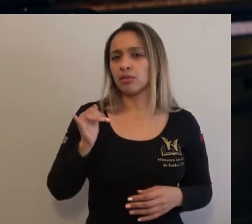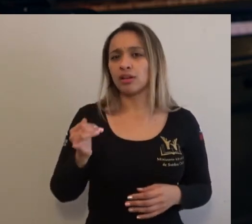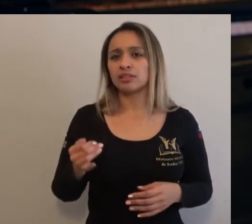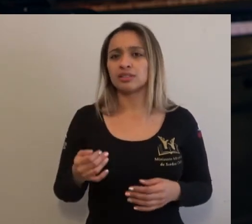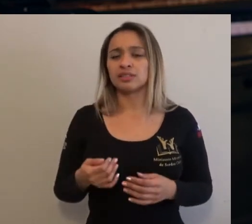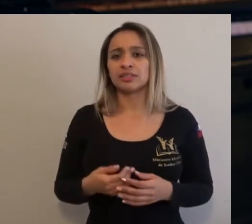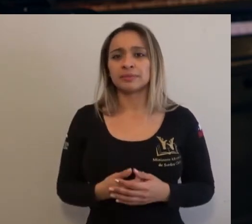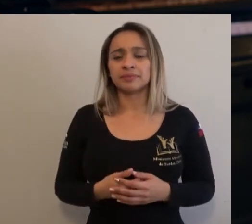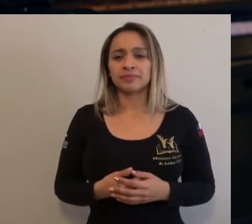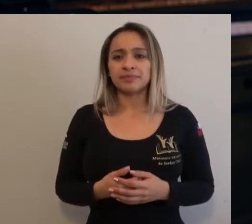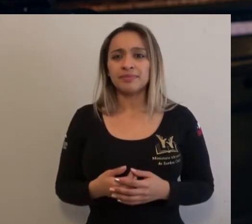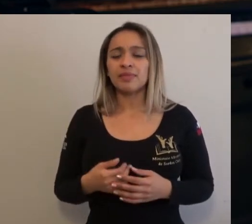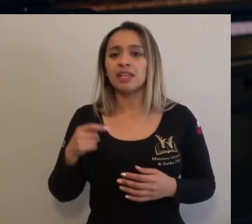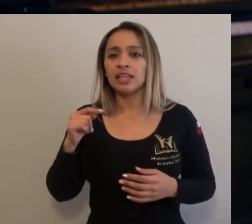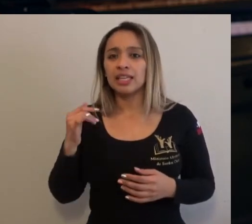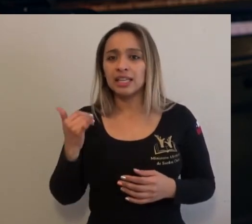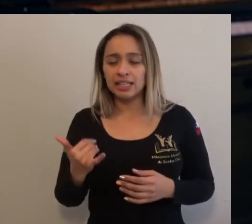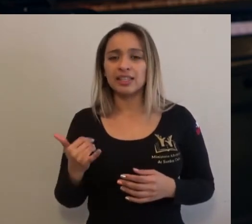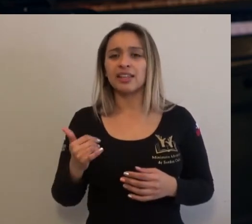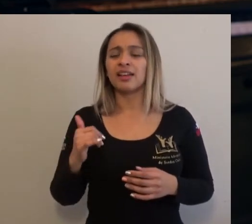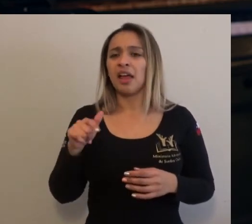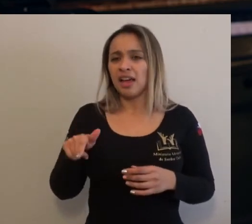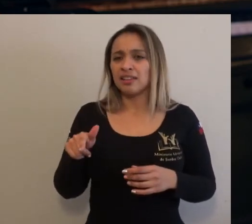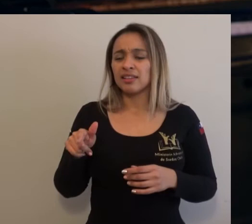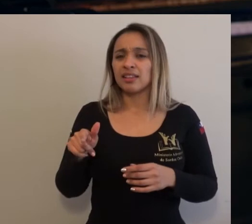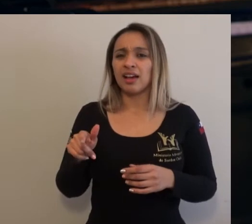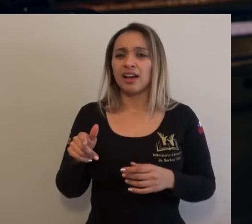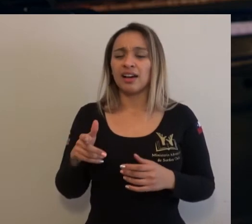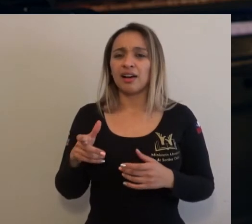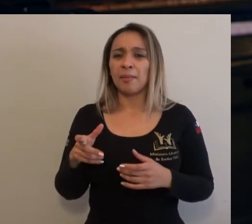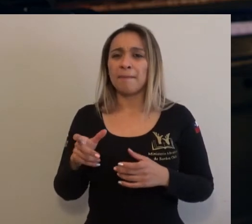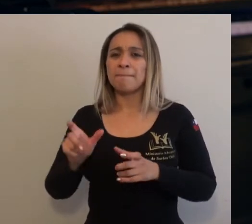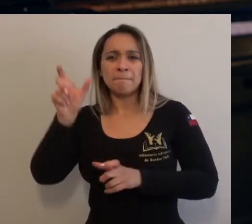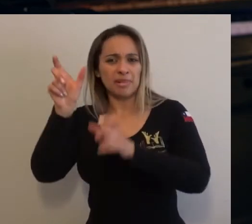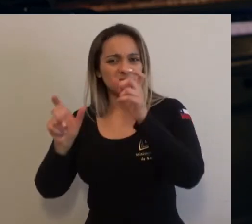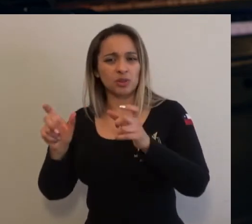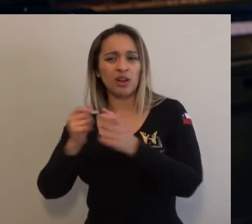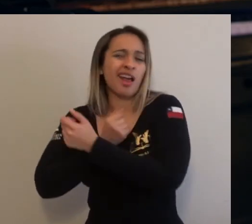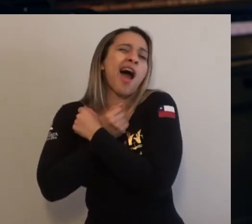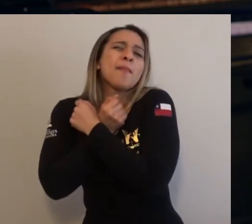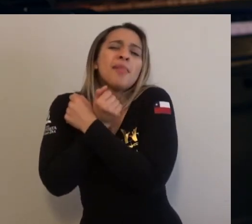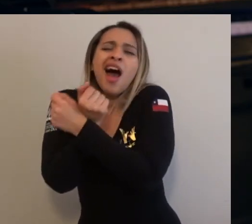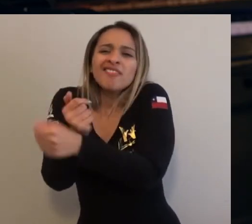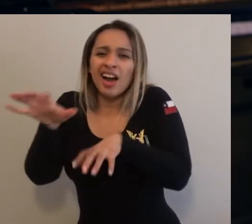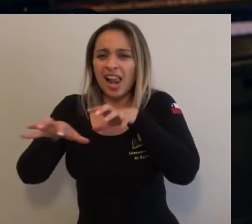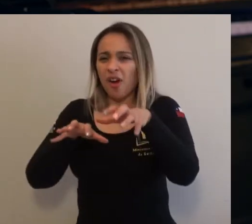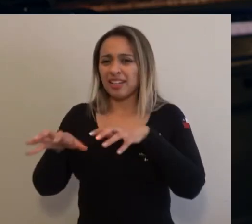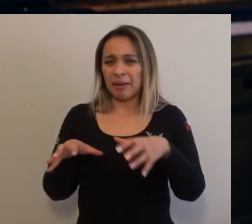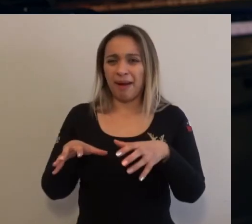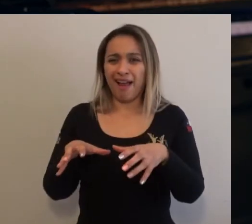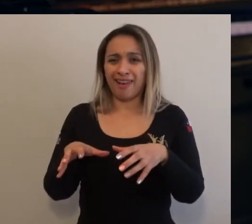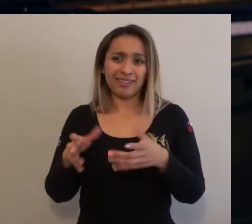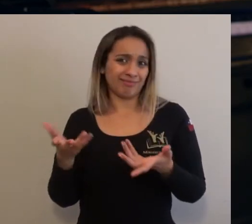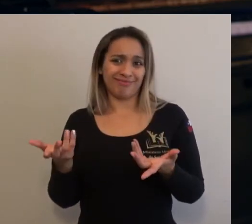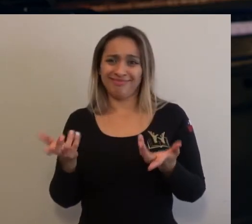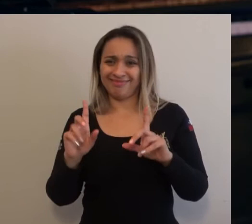deberían estas personas como tener algún tipo de sentimiento así con el